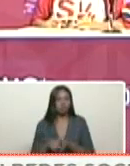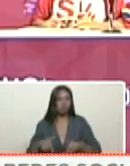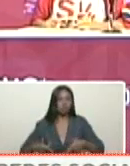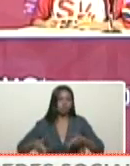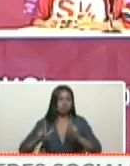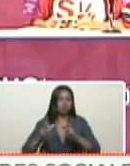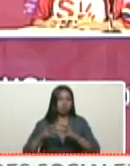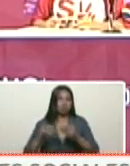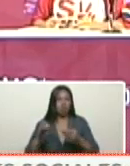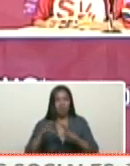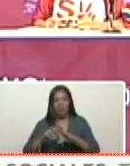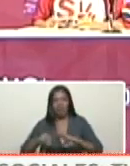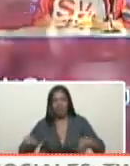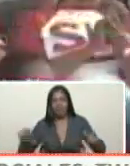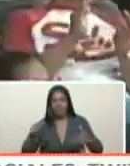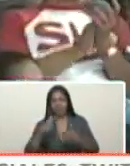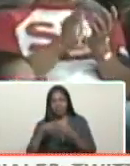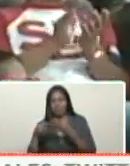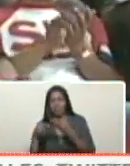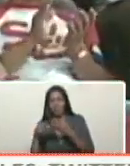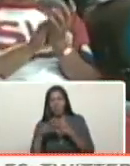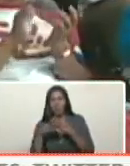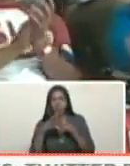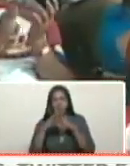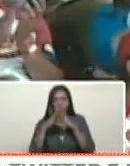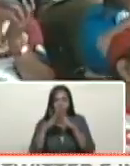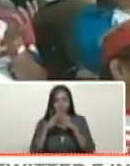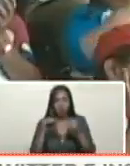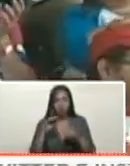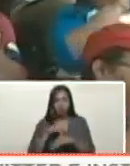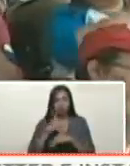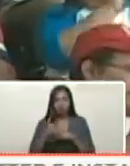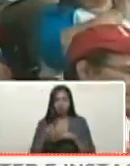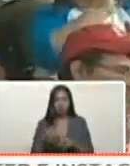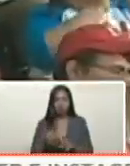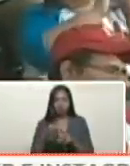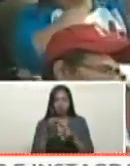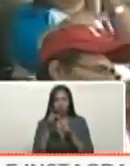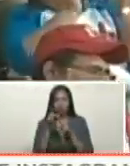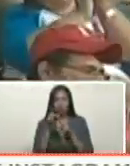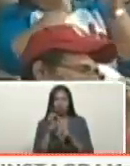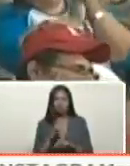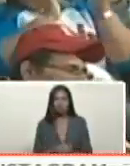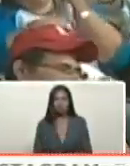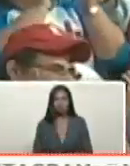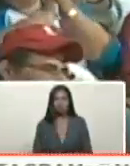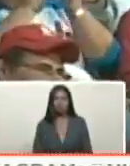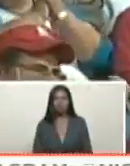recursos, le apruebo las tierras y ese proyecto especial.